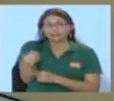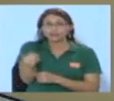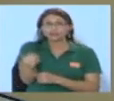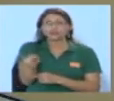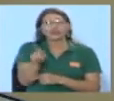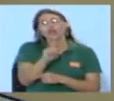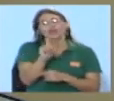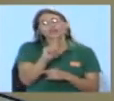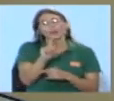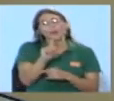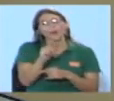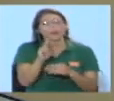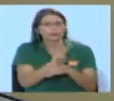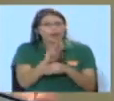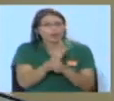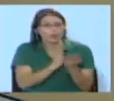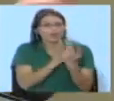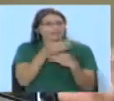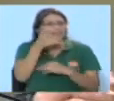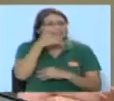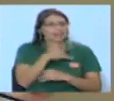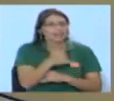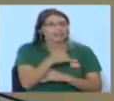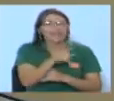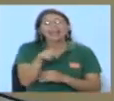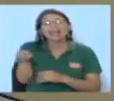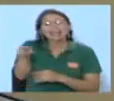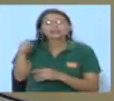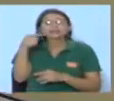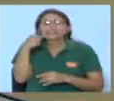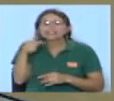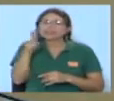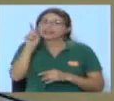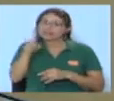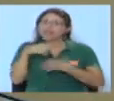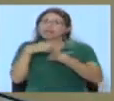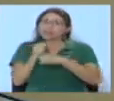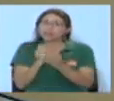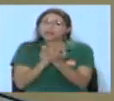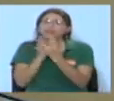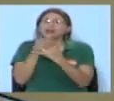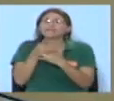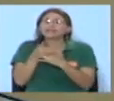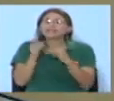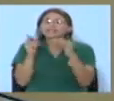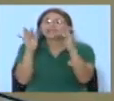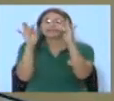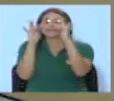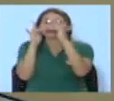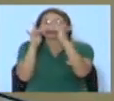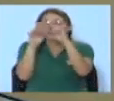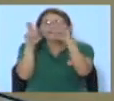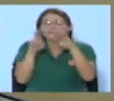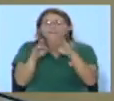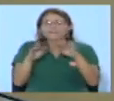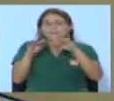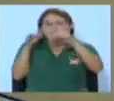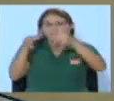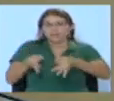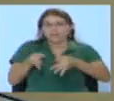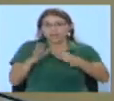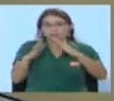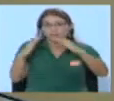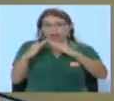la telefonía móvil, deberían de hacerlo a través de una red que sea fija en su casa y que le permita hacer ese tipo de consumo sin afectar